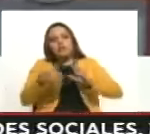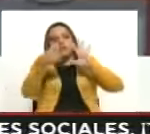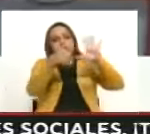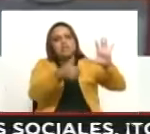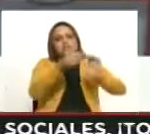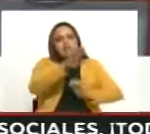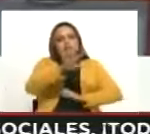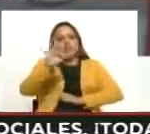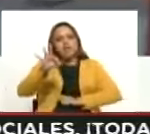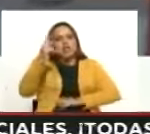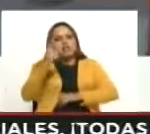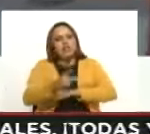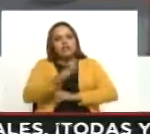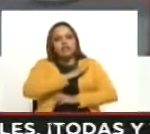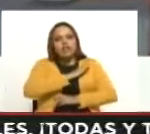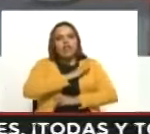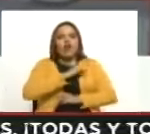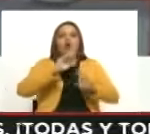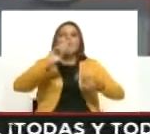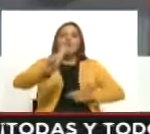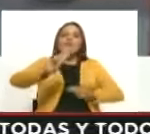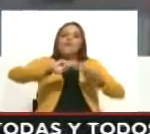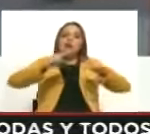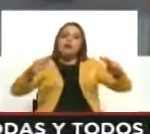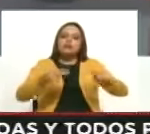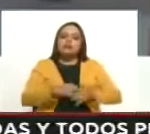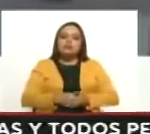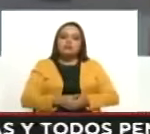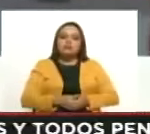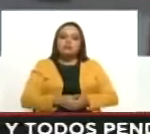2.653 UPAS. ¿Cuál va a ser la función de la UPAS?